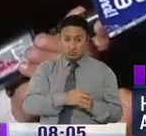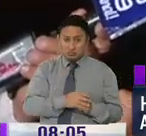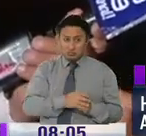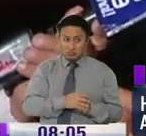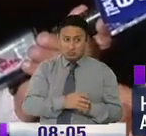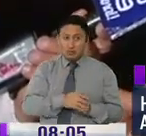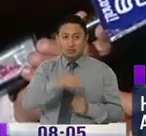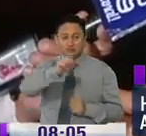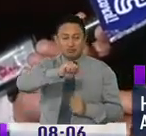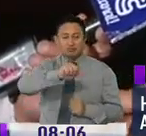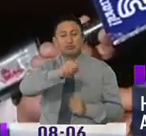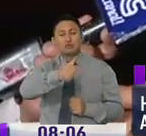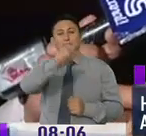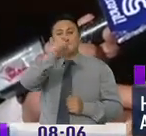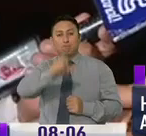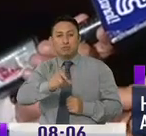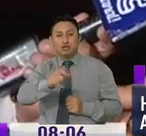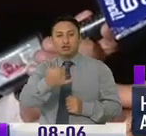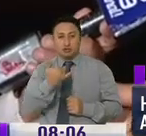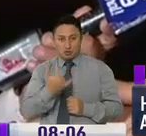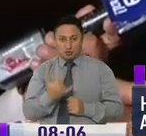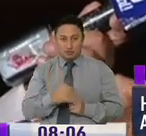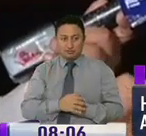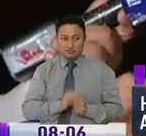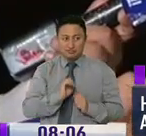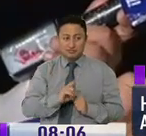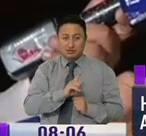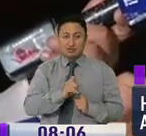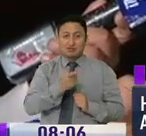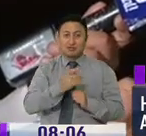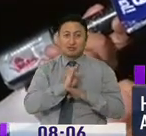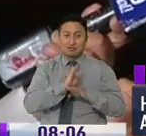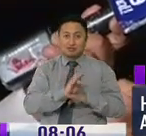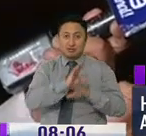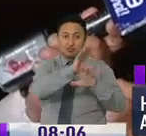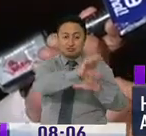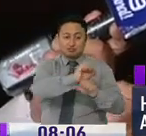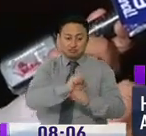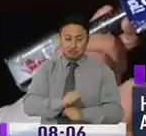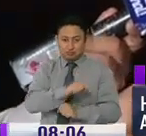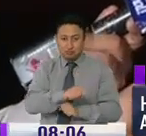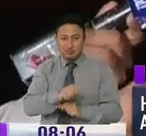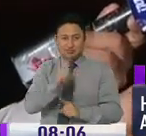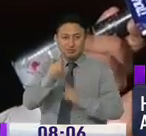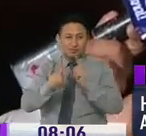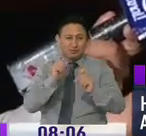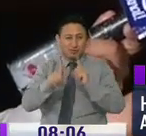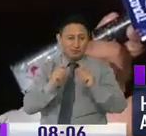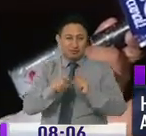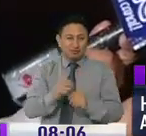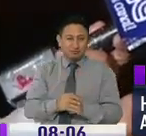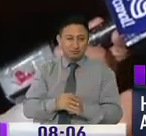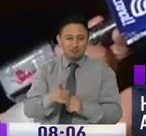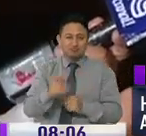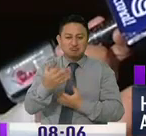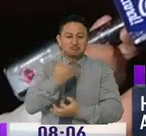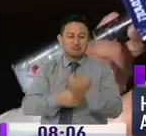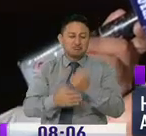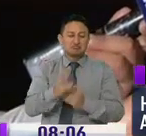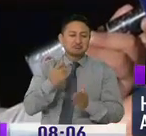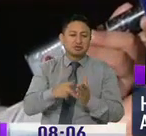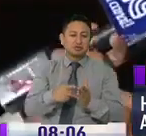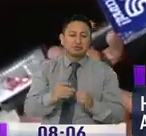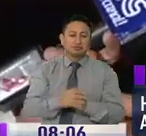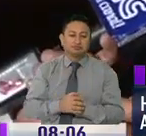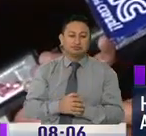que en estos momentos se le está realizando unas versiones con la finalidad que nos ayude a proporcionar